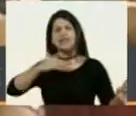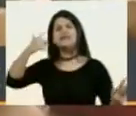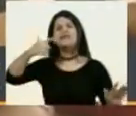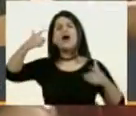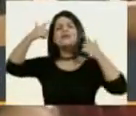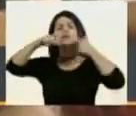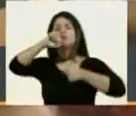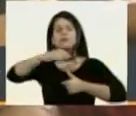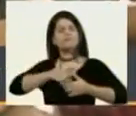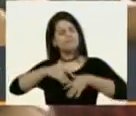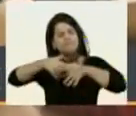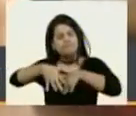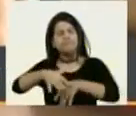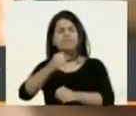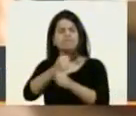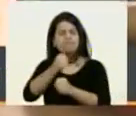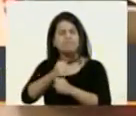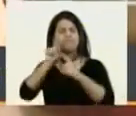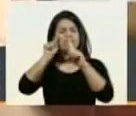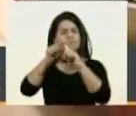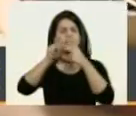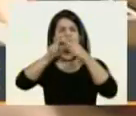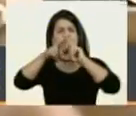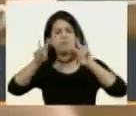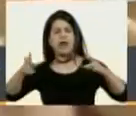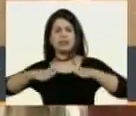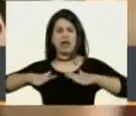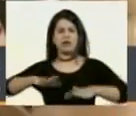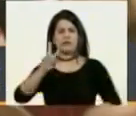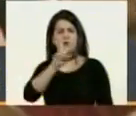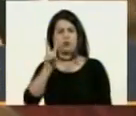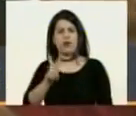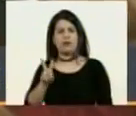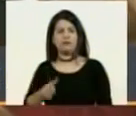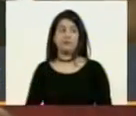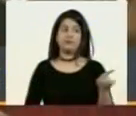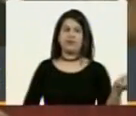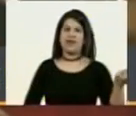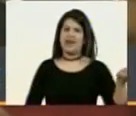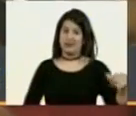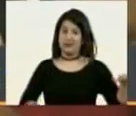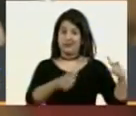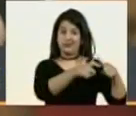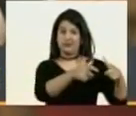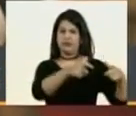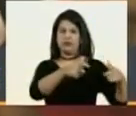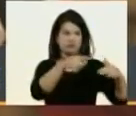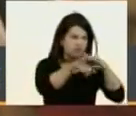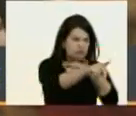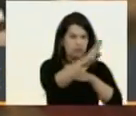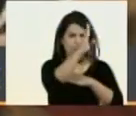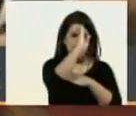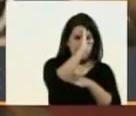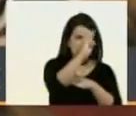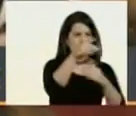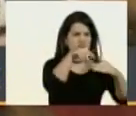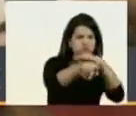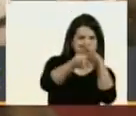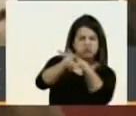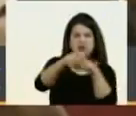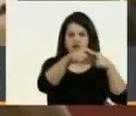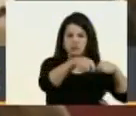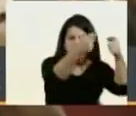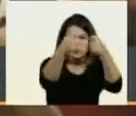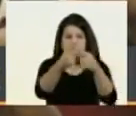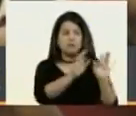trabajar en función de la tranquilidad de nuestro país. Ayer intentaron ellos en Barinas y en algunos estados, y hoy nosotros salimos en paz, en tranquilidad. Esto es una